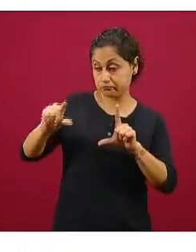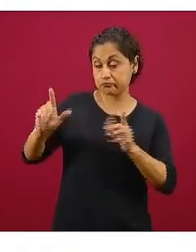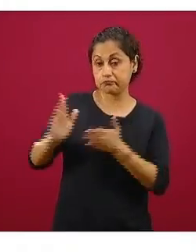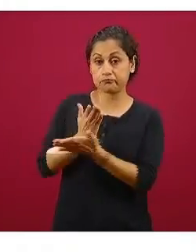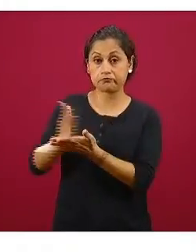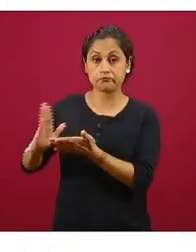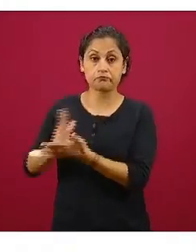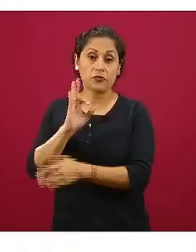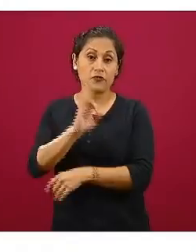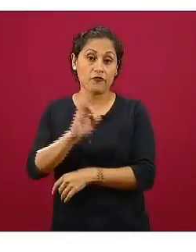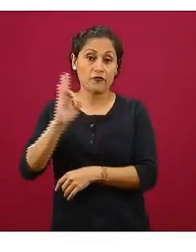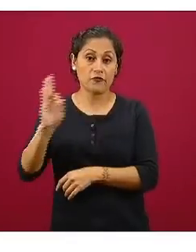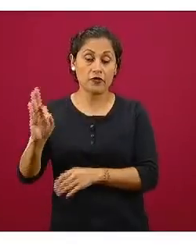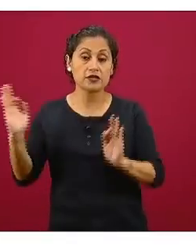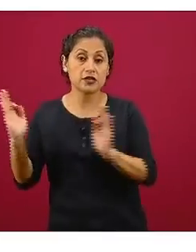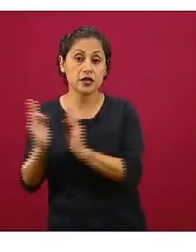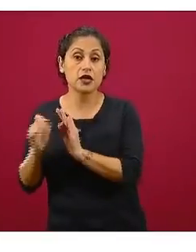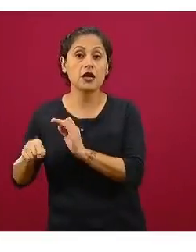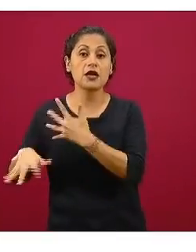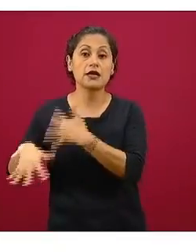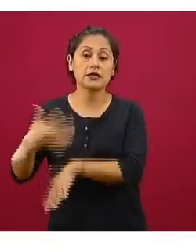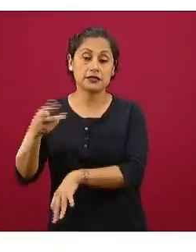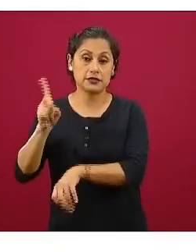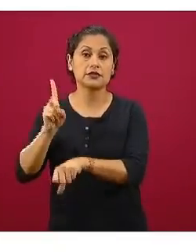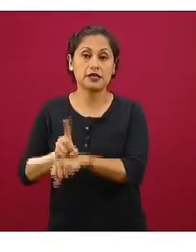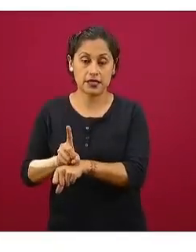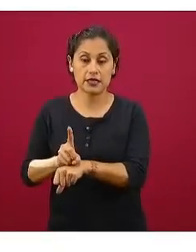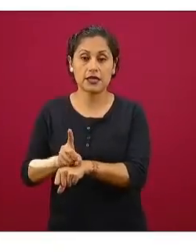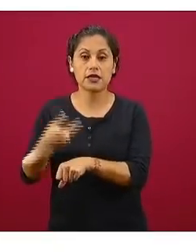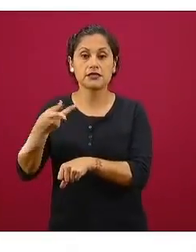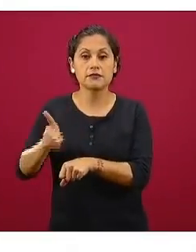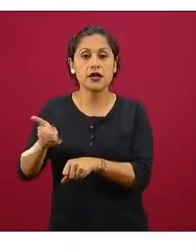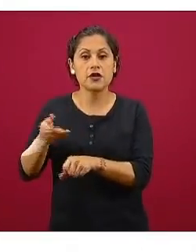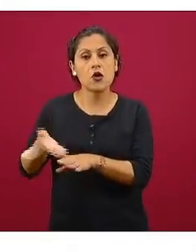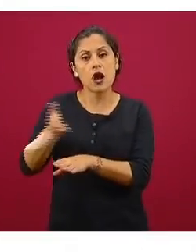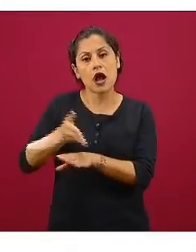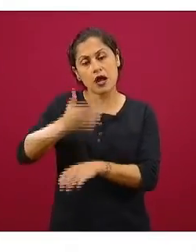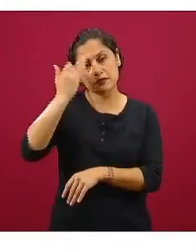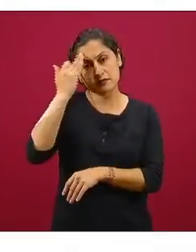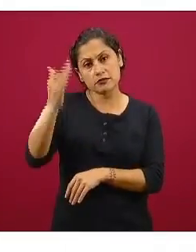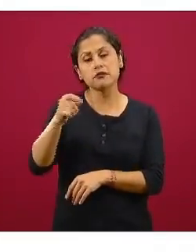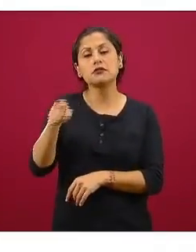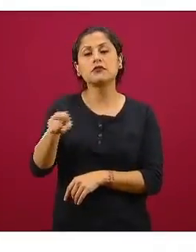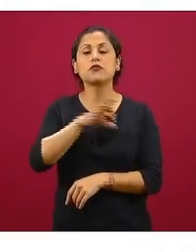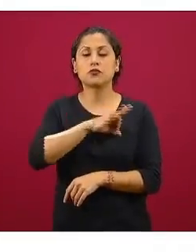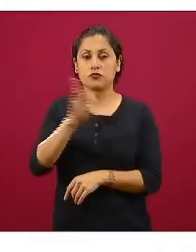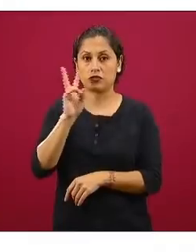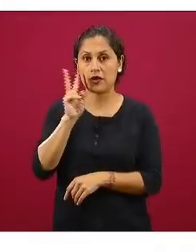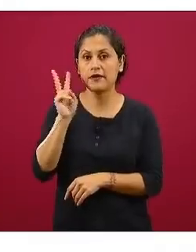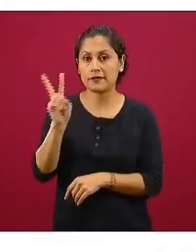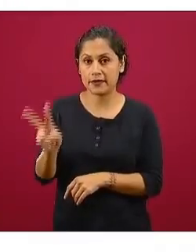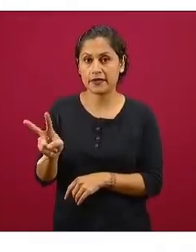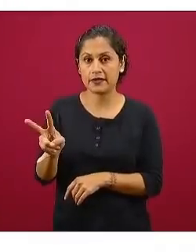gran mayoría de ellas en los últimos 15 días, pero también en días previos podemos encontrar todavía algunas que